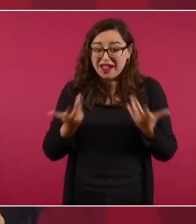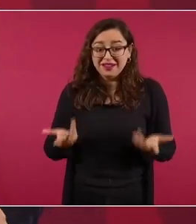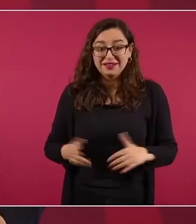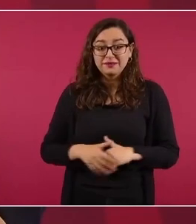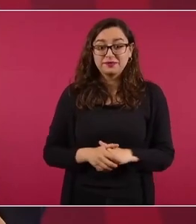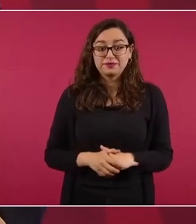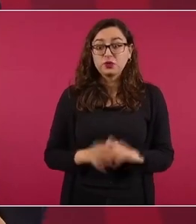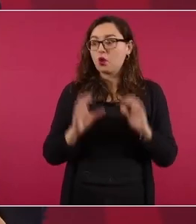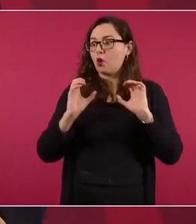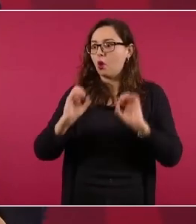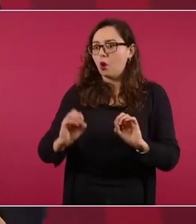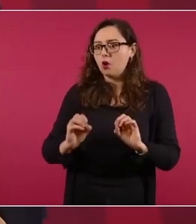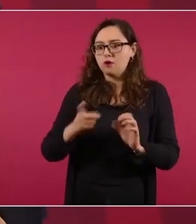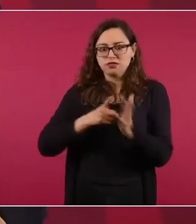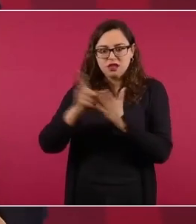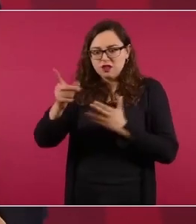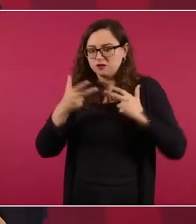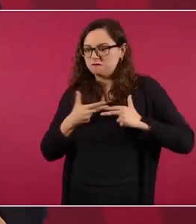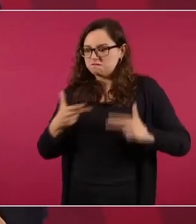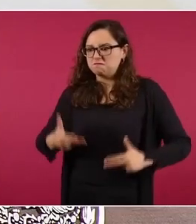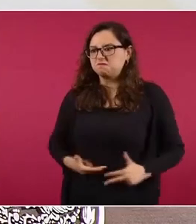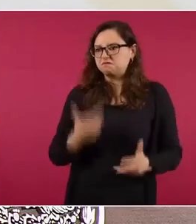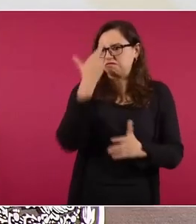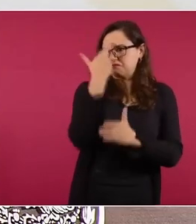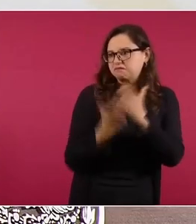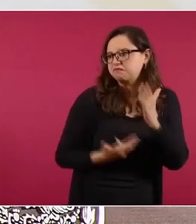violando derechos humanos,